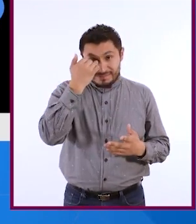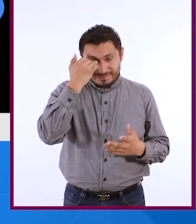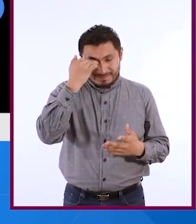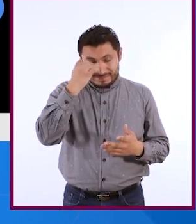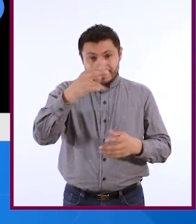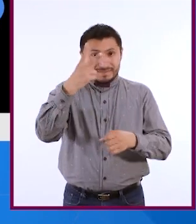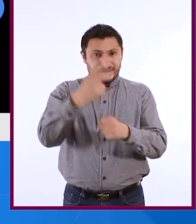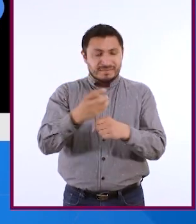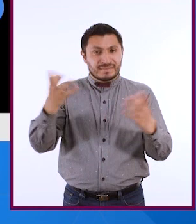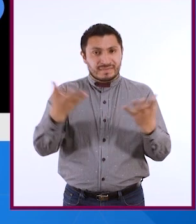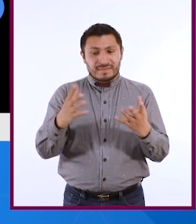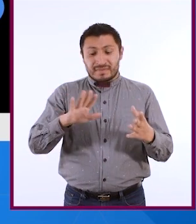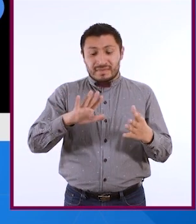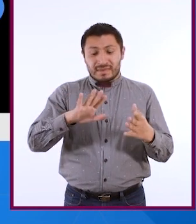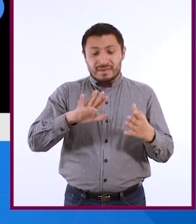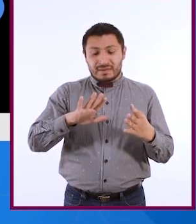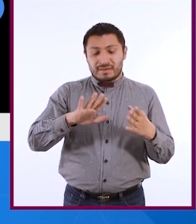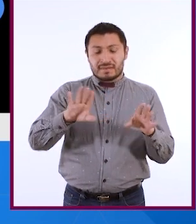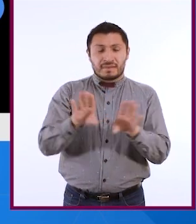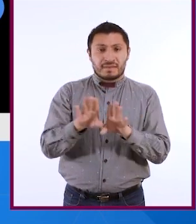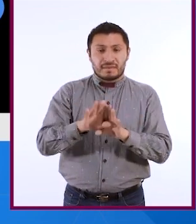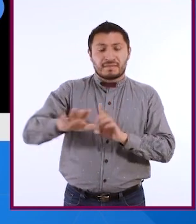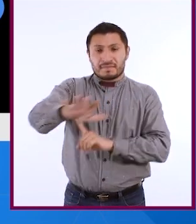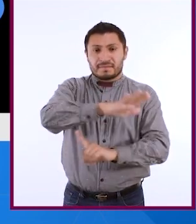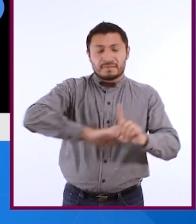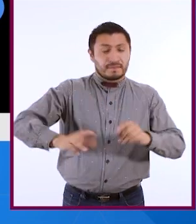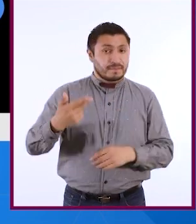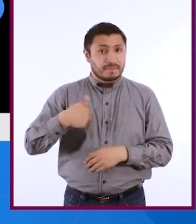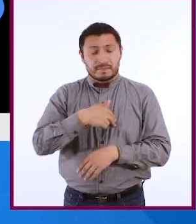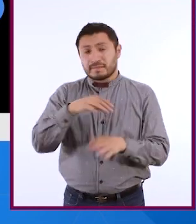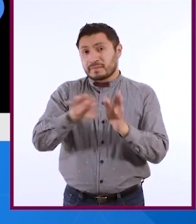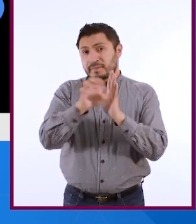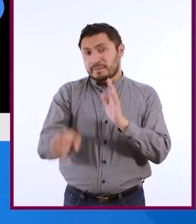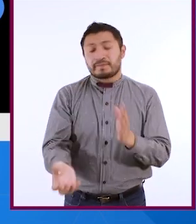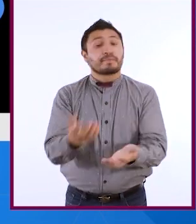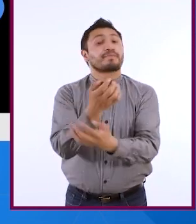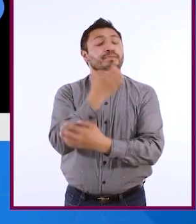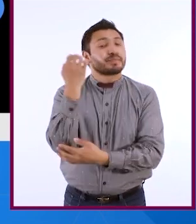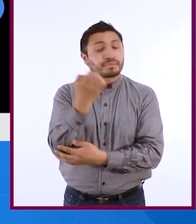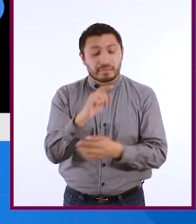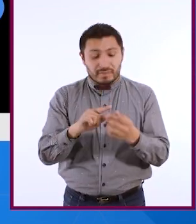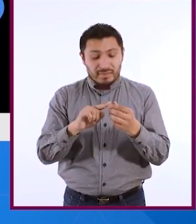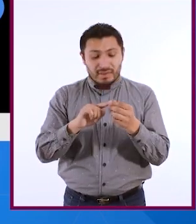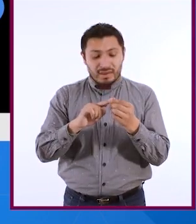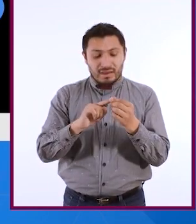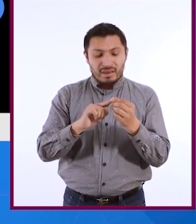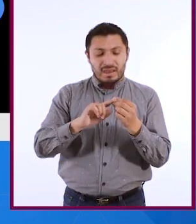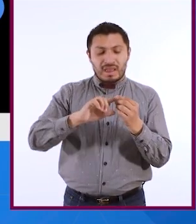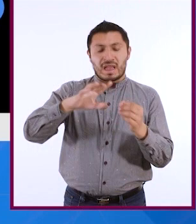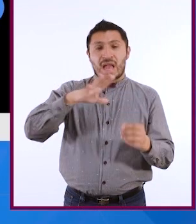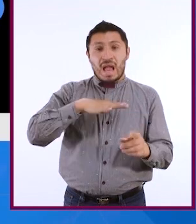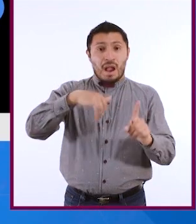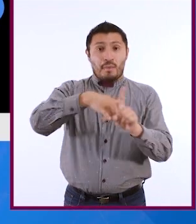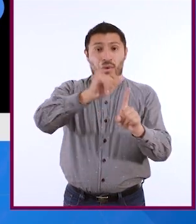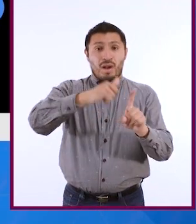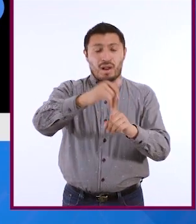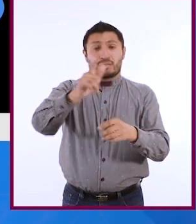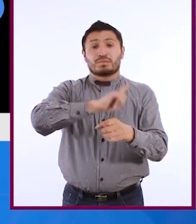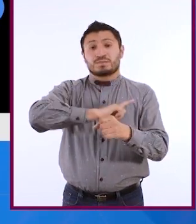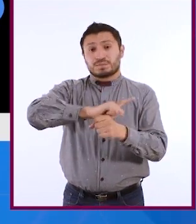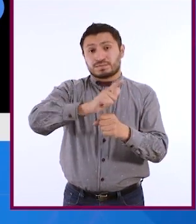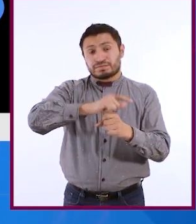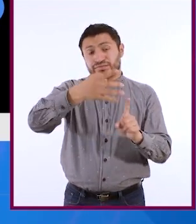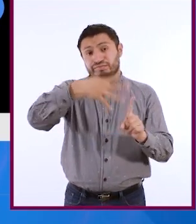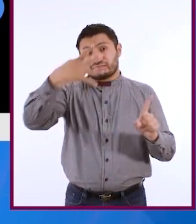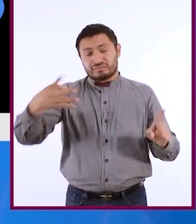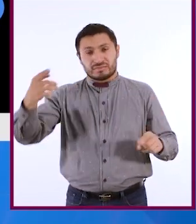que se puede hacer es en los ámbitos en los que estamos, por ejemplo, en el ámbito escolar. Hay muchísimo bullying homofóbico en las escuelas en